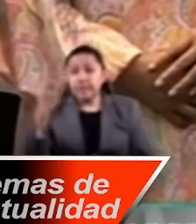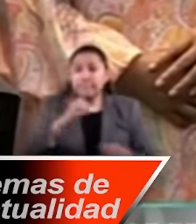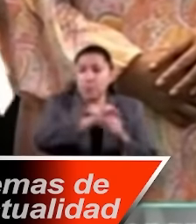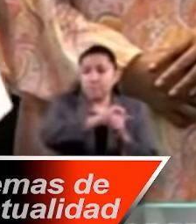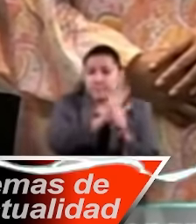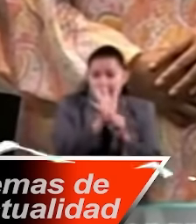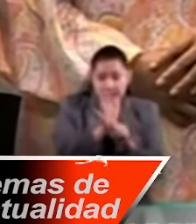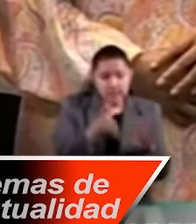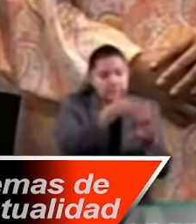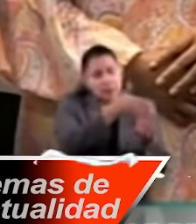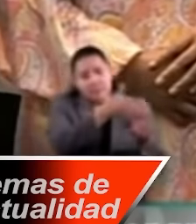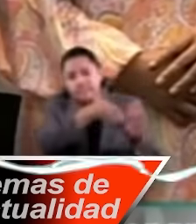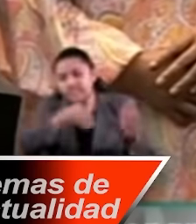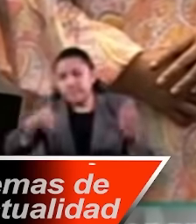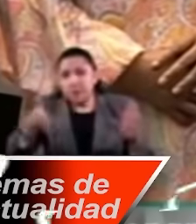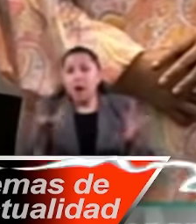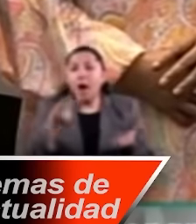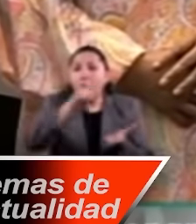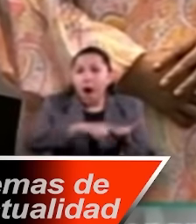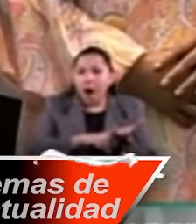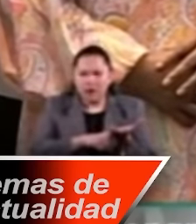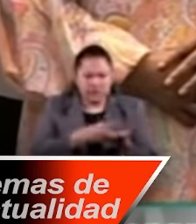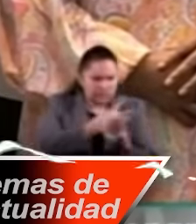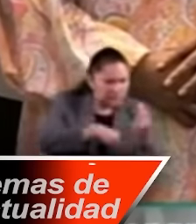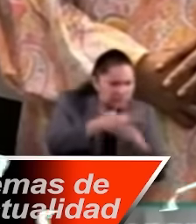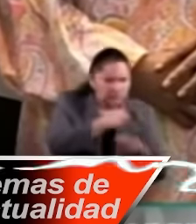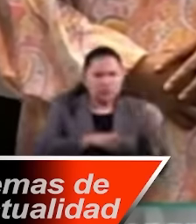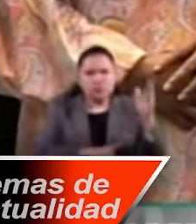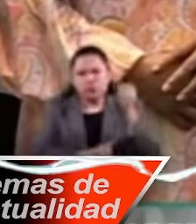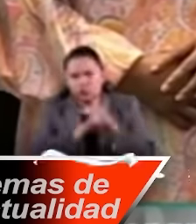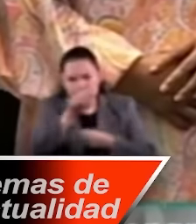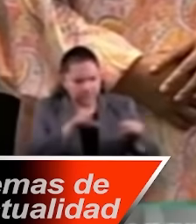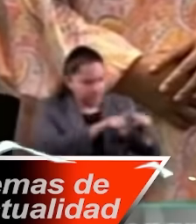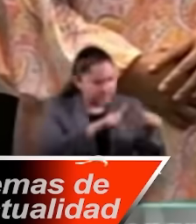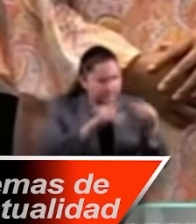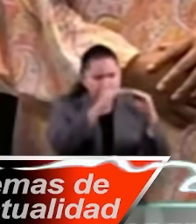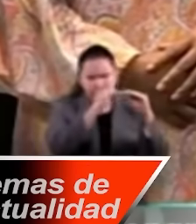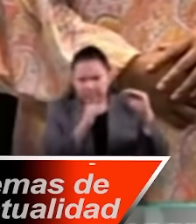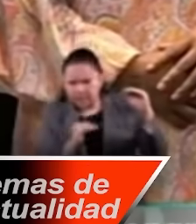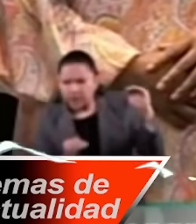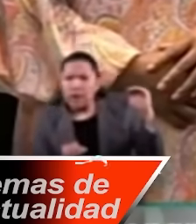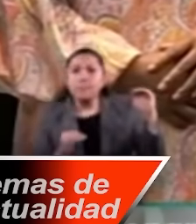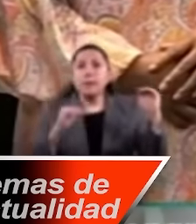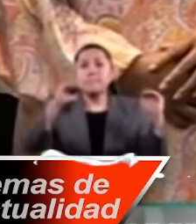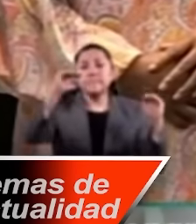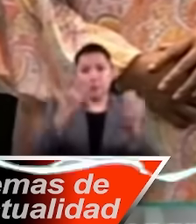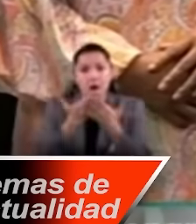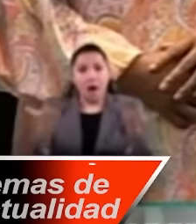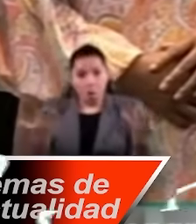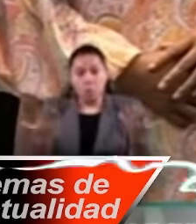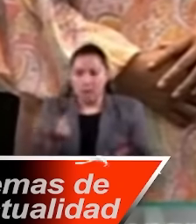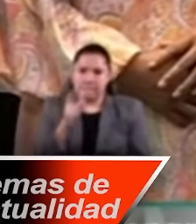hoy los máximos históricos de empleo formal. Tenemos registrados en el IMSS 22 millones